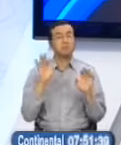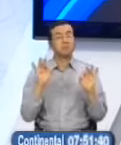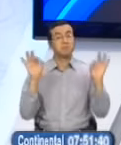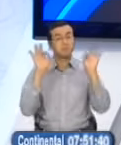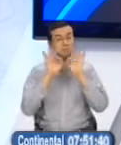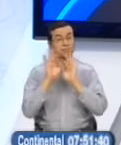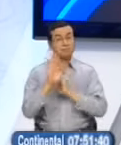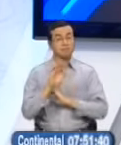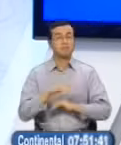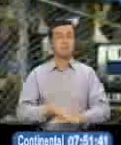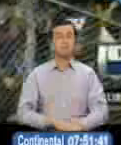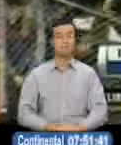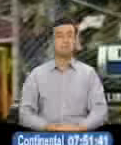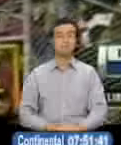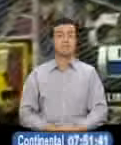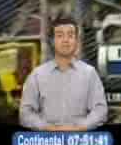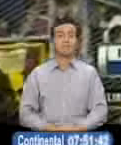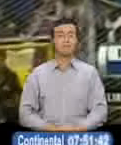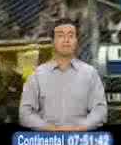diferentes.